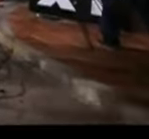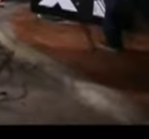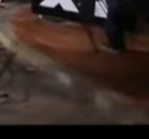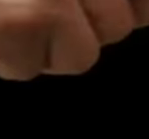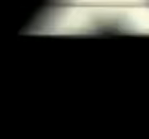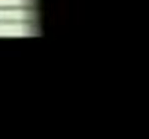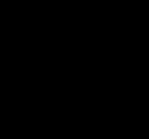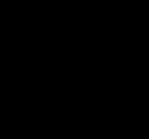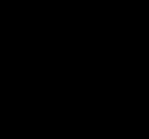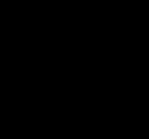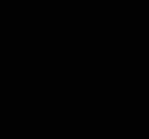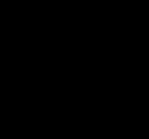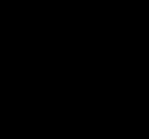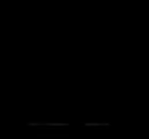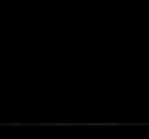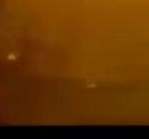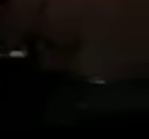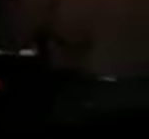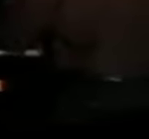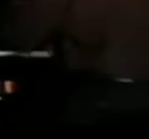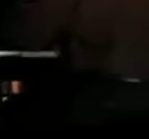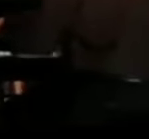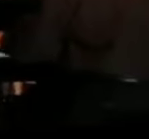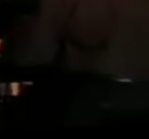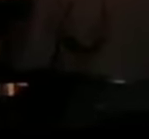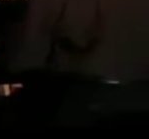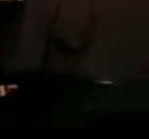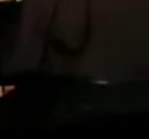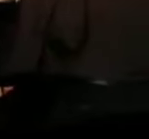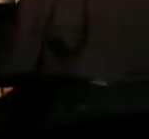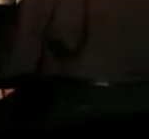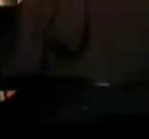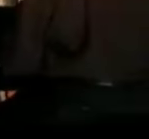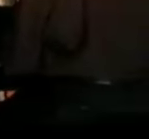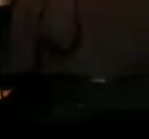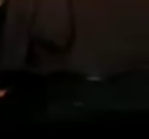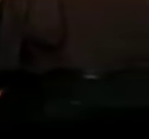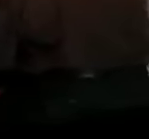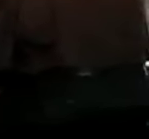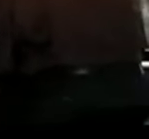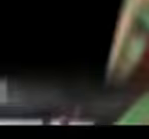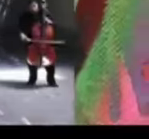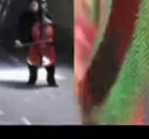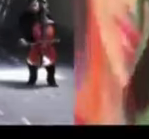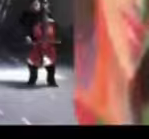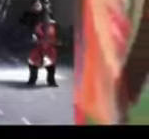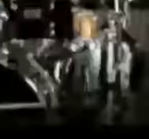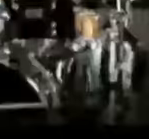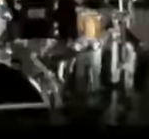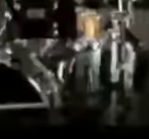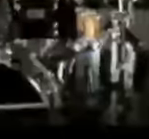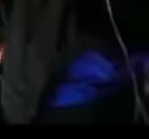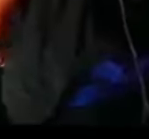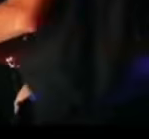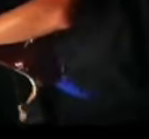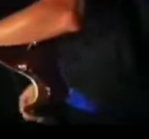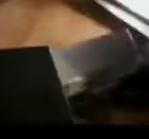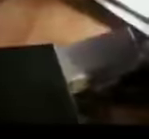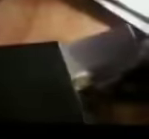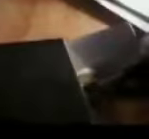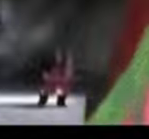Nacional. Expresarte. Dentro tu pecho guardas. Eres tú,